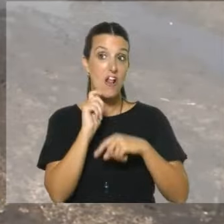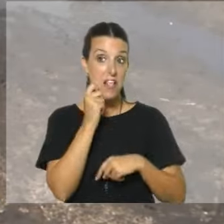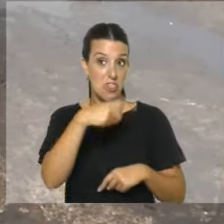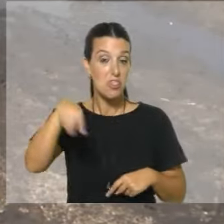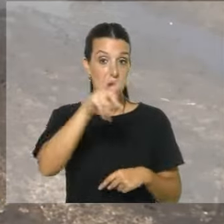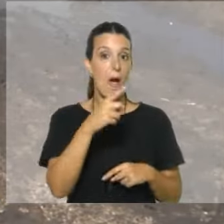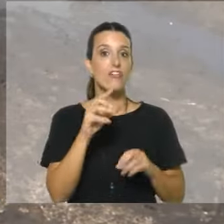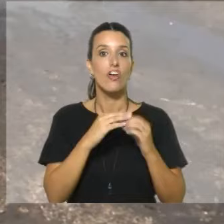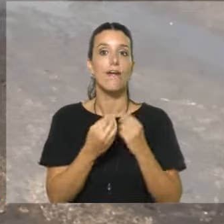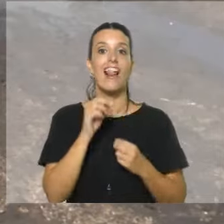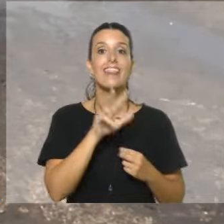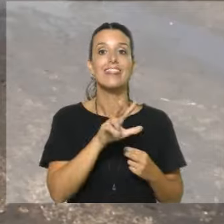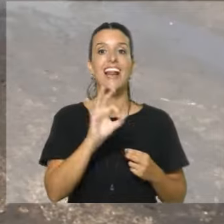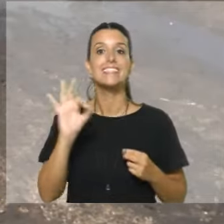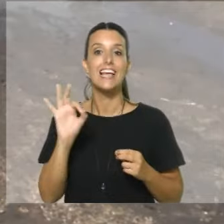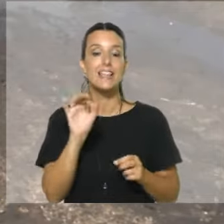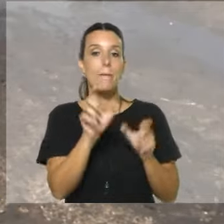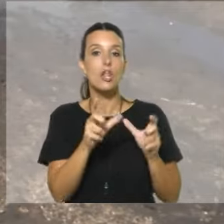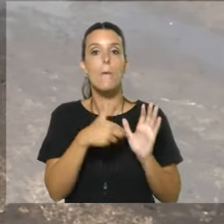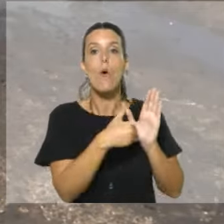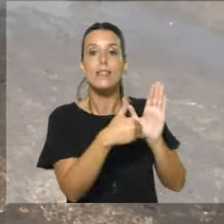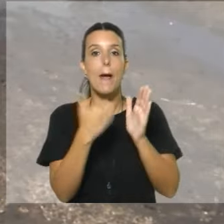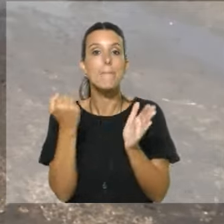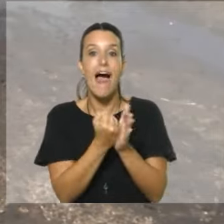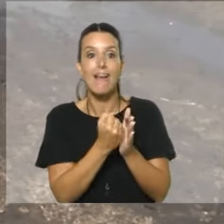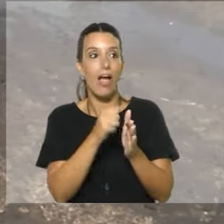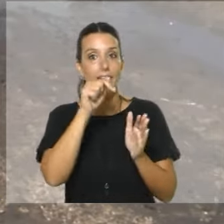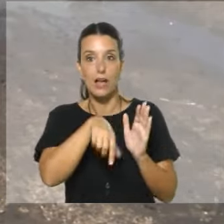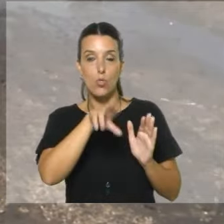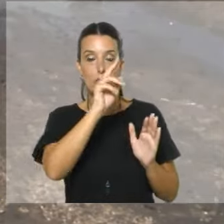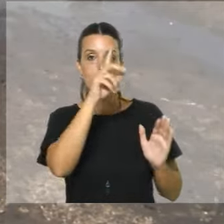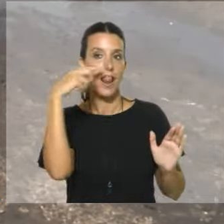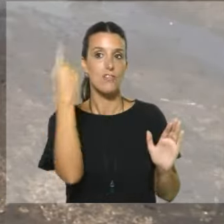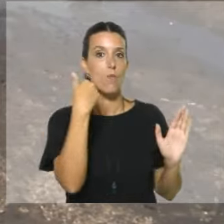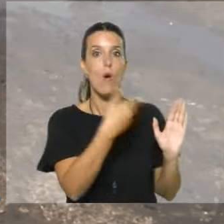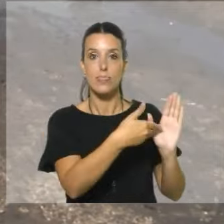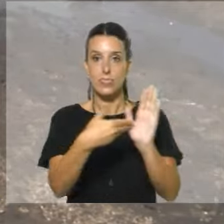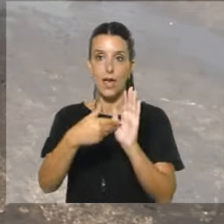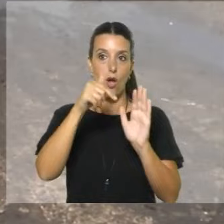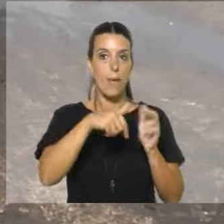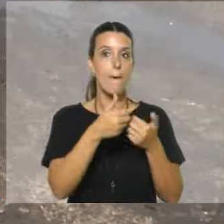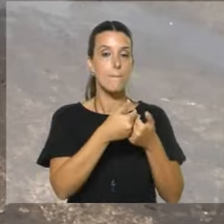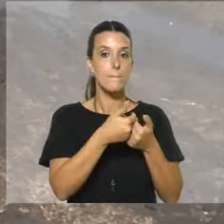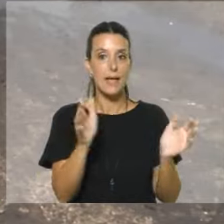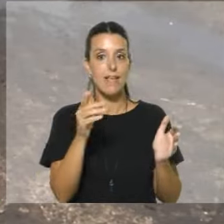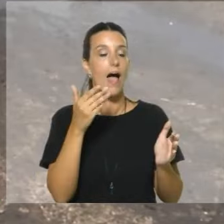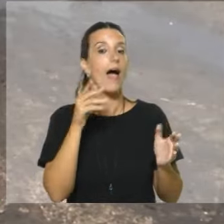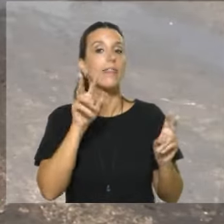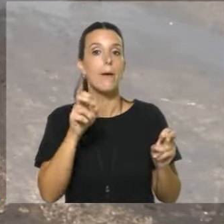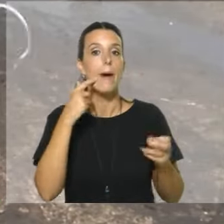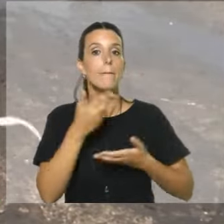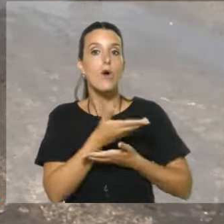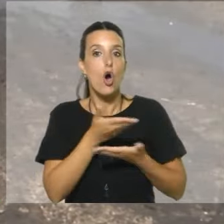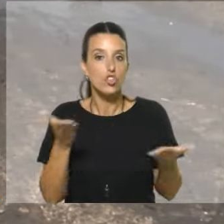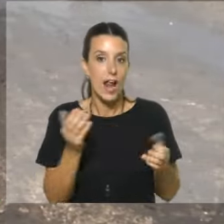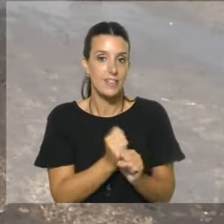que reúne a más de 300 expositores, hay más de 700 marcas nacionales e internacionales que a partir de hoy se pone en marcha en lo que es la muestra